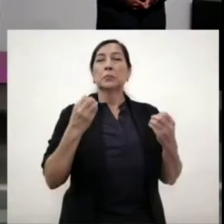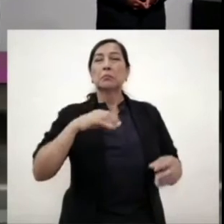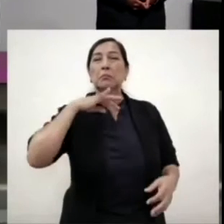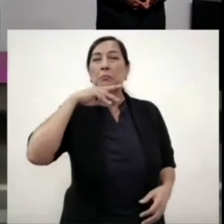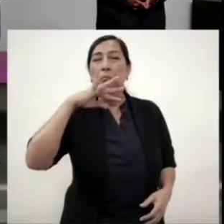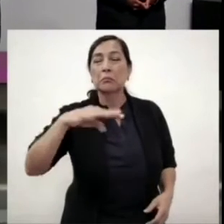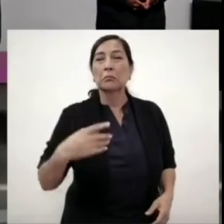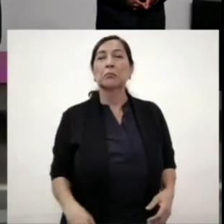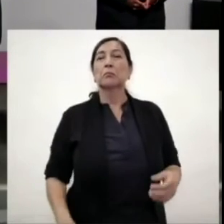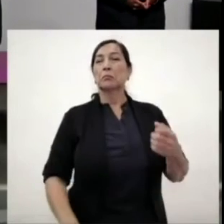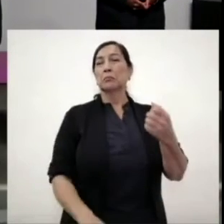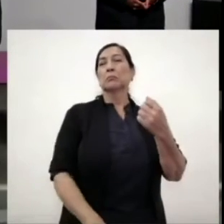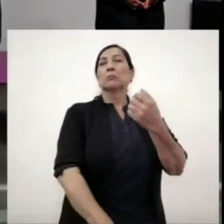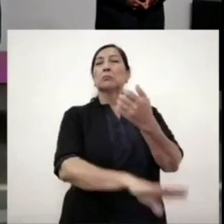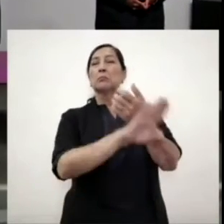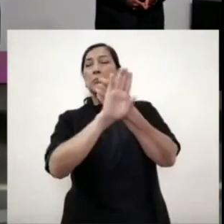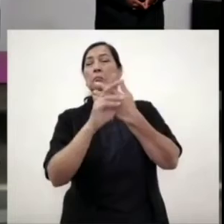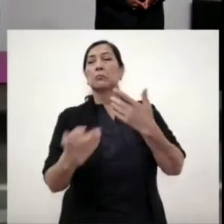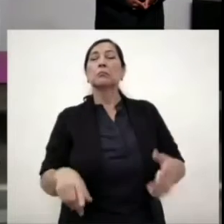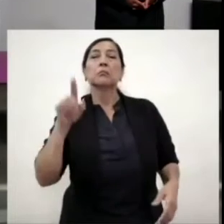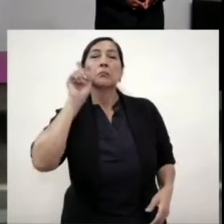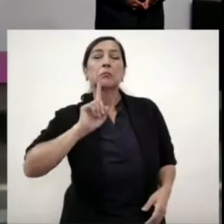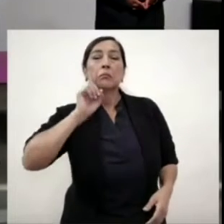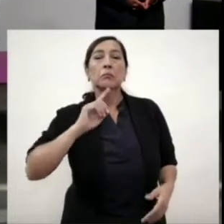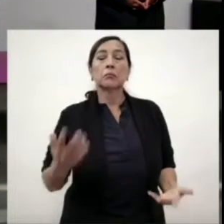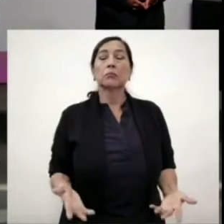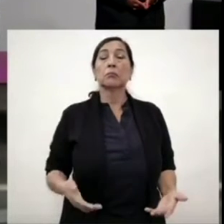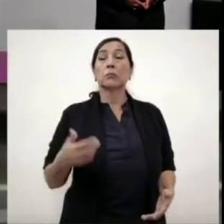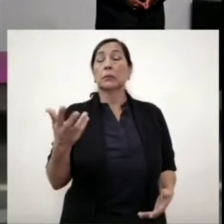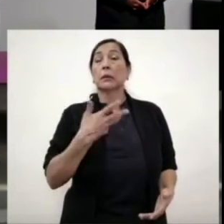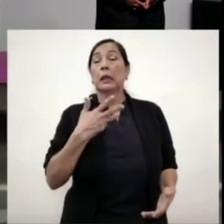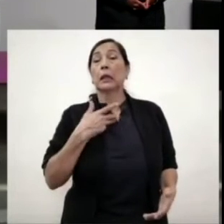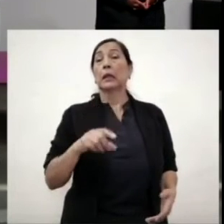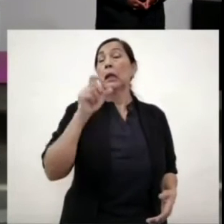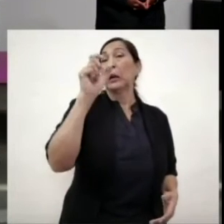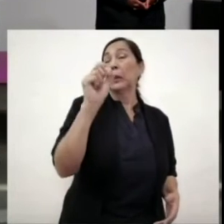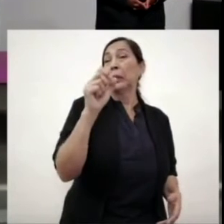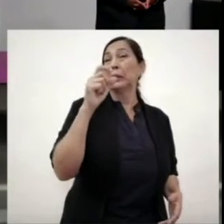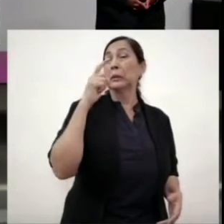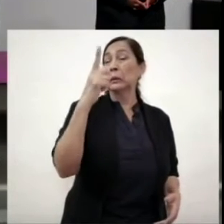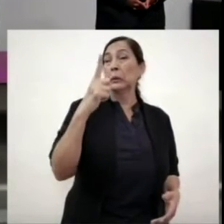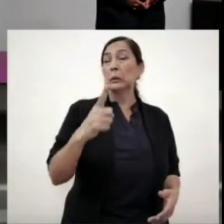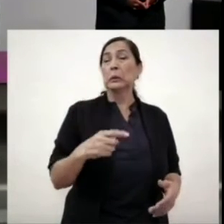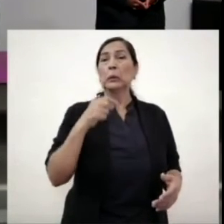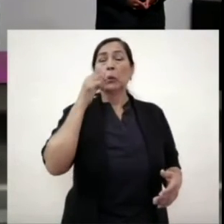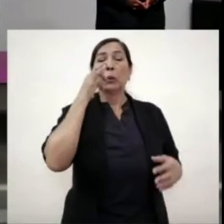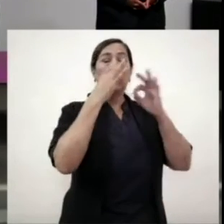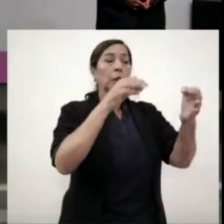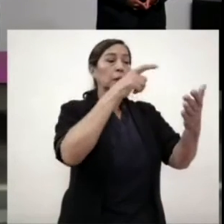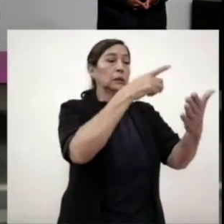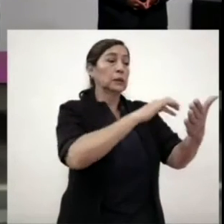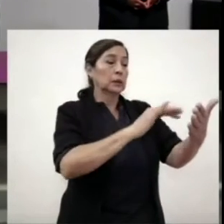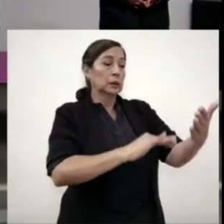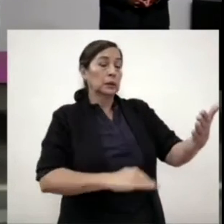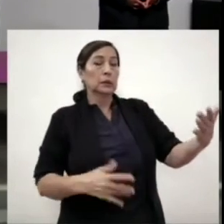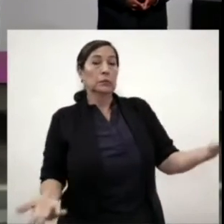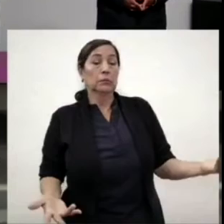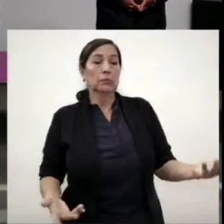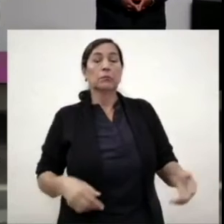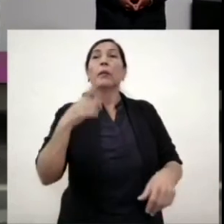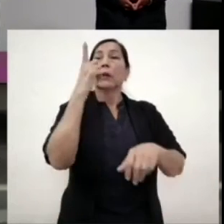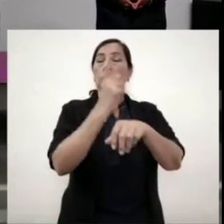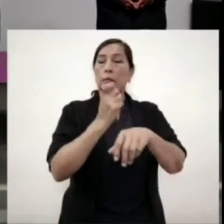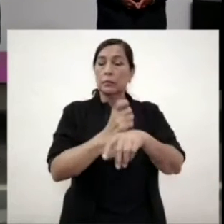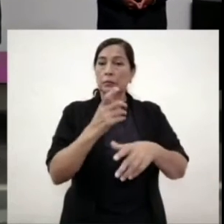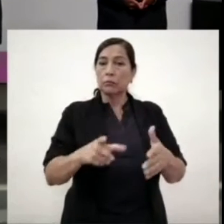ya 21 reportes, señor gobernador, a partir de que lo pusimos en marcha, y en este primer trimestre la Policía